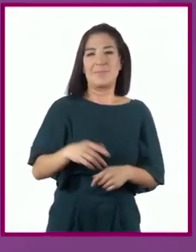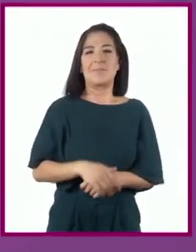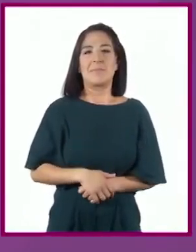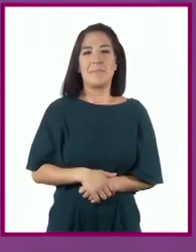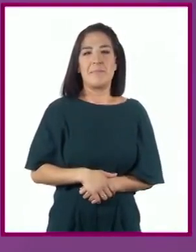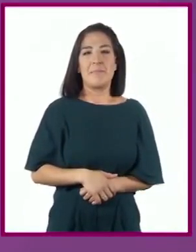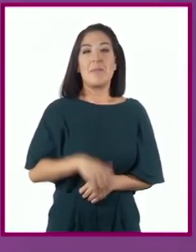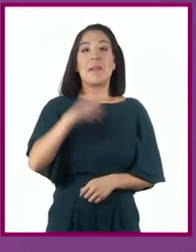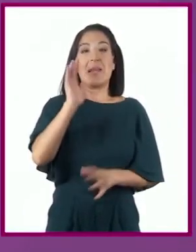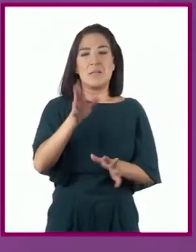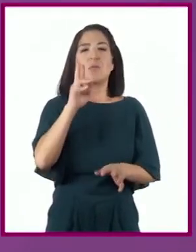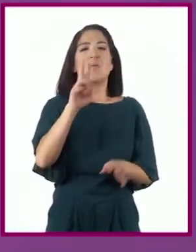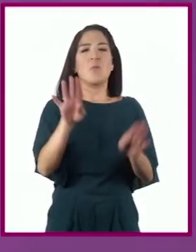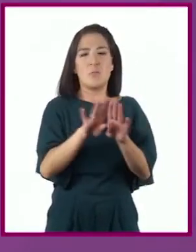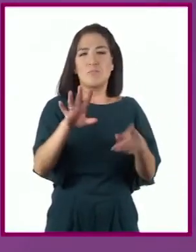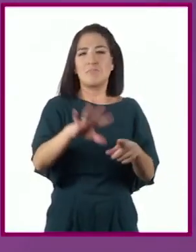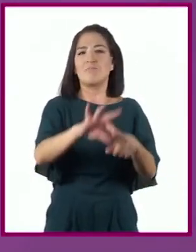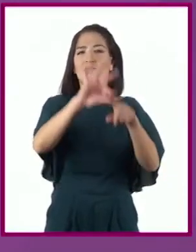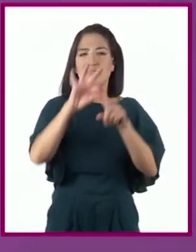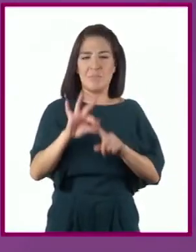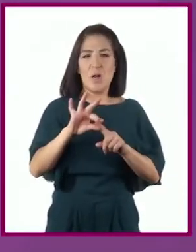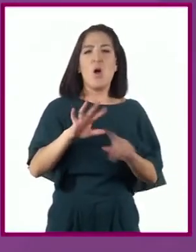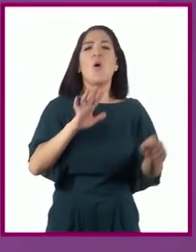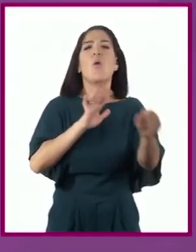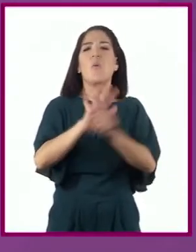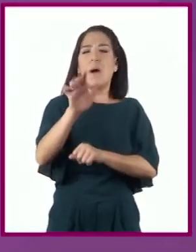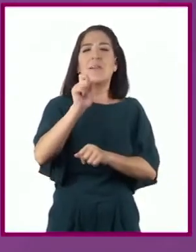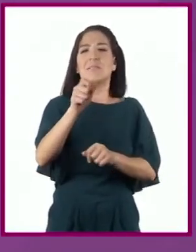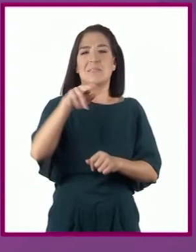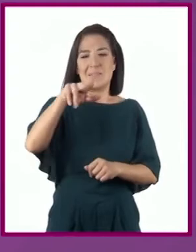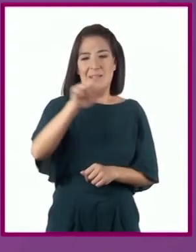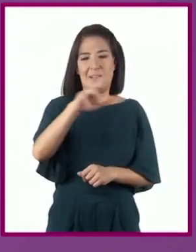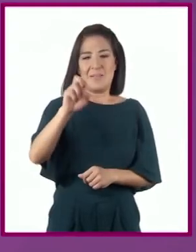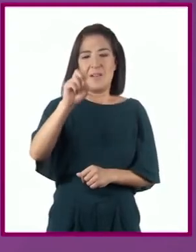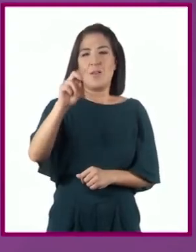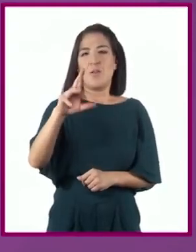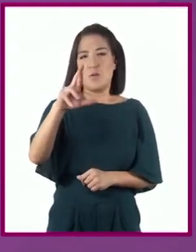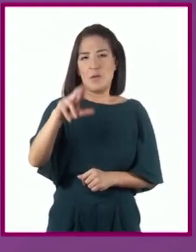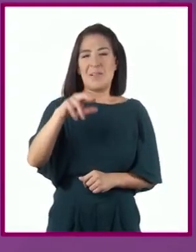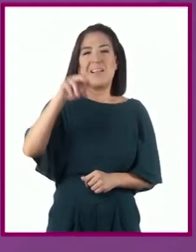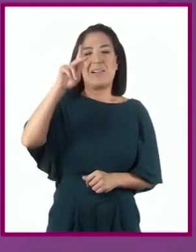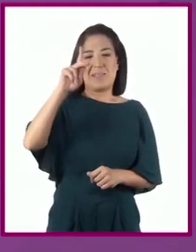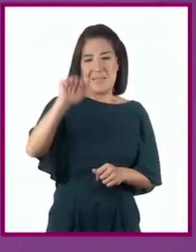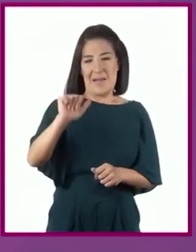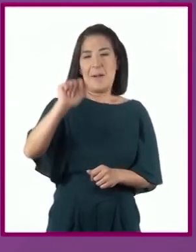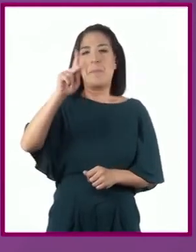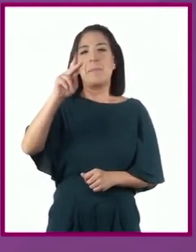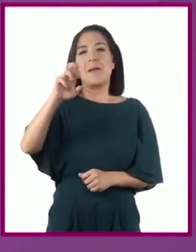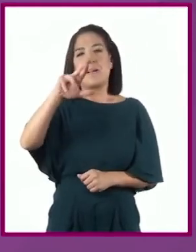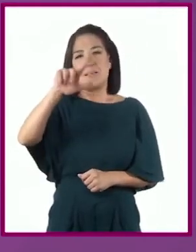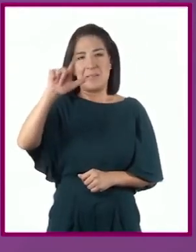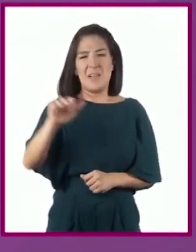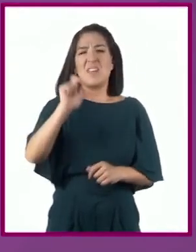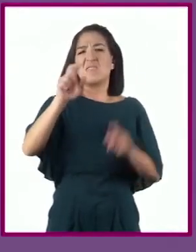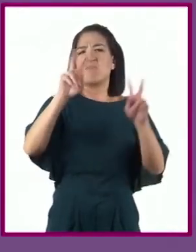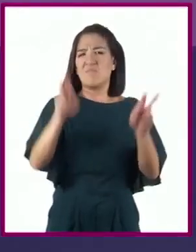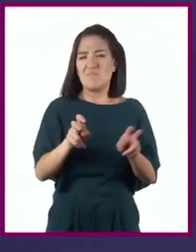Tomando en cuenta lo anterior, ¿qué tipo de narrador tiene la novela La Perla de John Steinbeck?